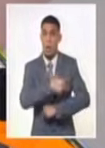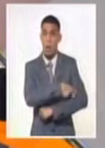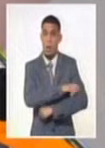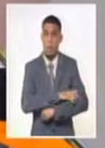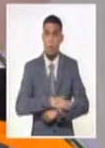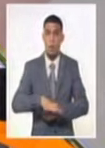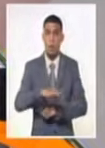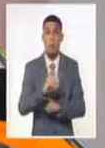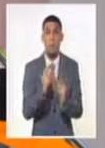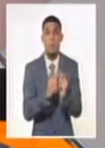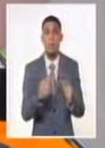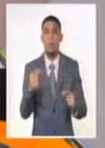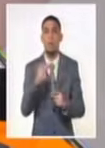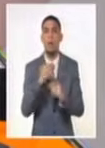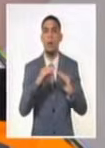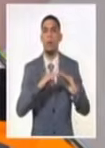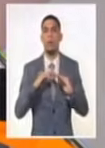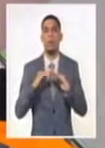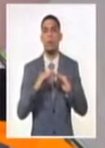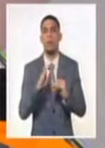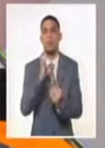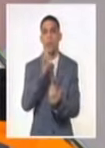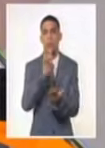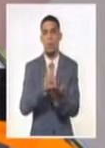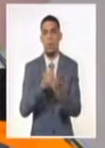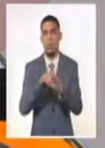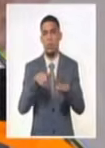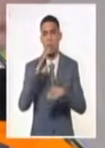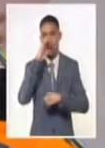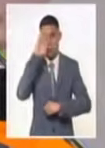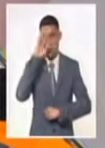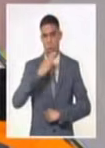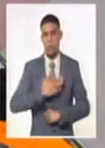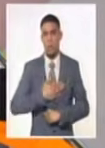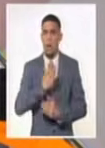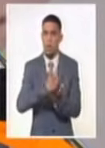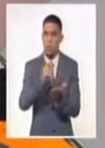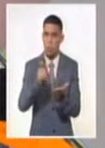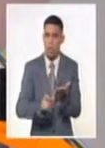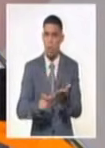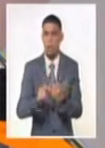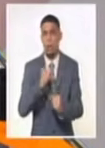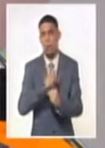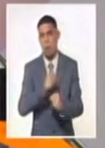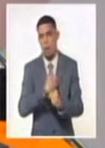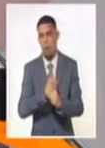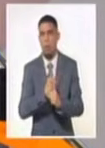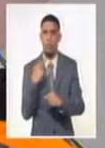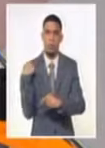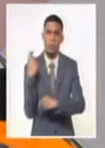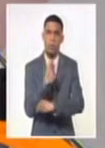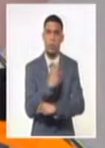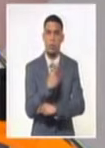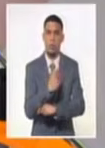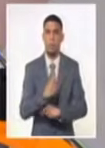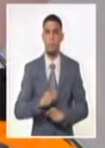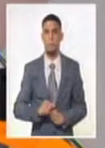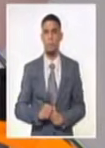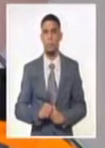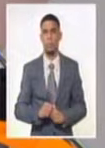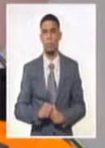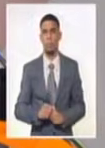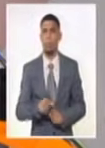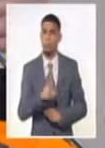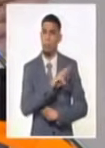particular con la comunidad de la educación superior en el país. Me refiero tanto a estudiantes como a trabajadores, profesores de la educación superior. Efectivamente, el